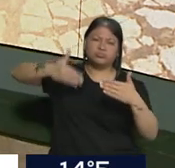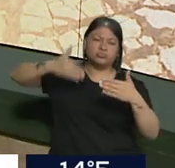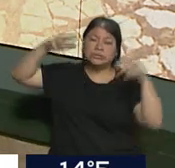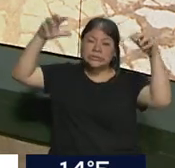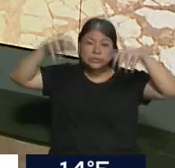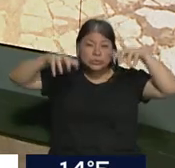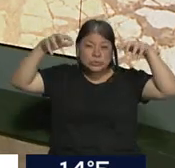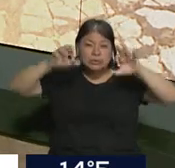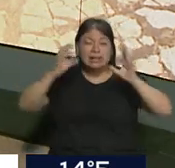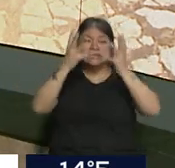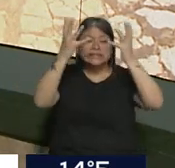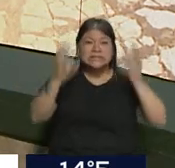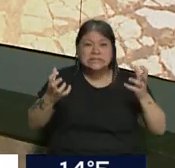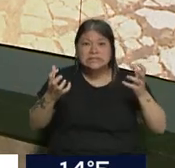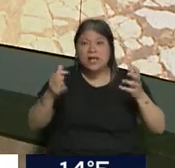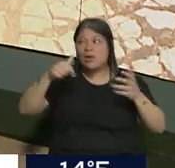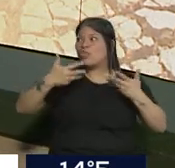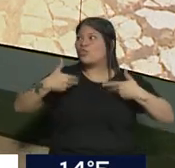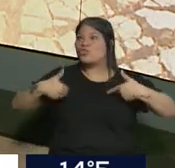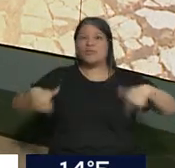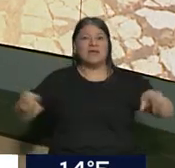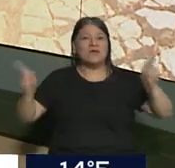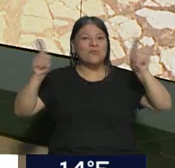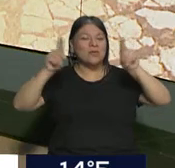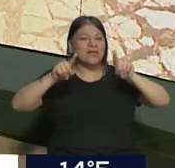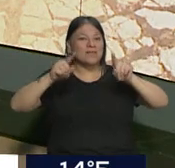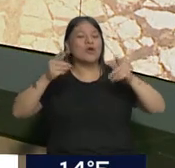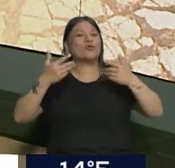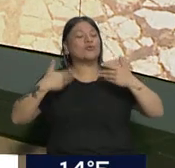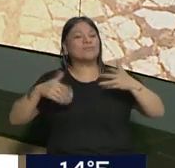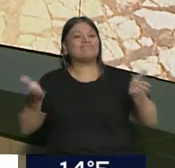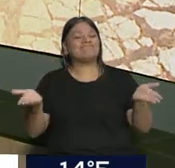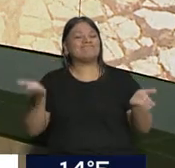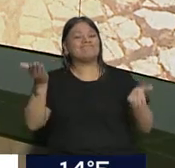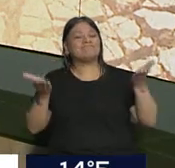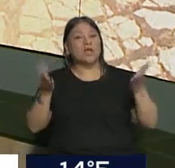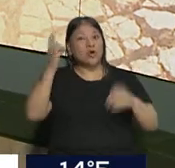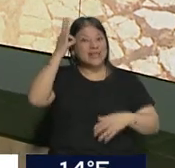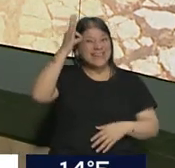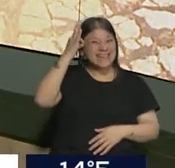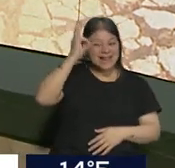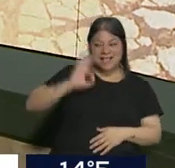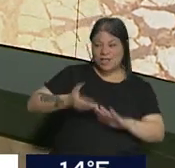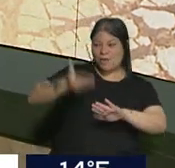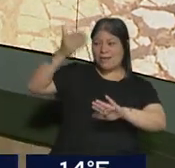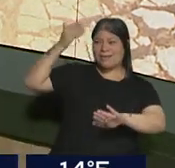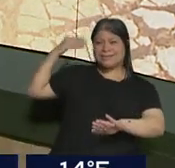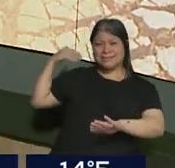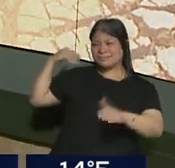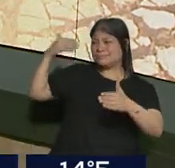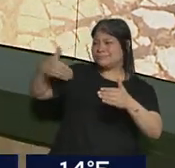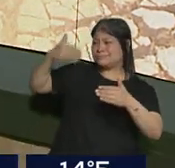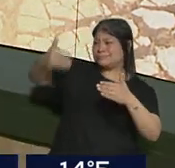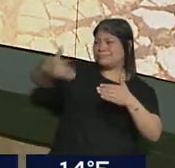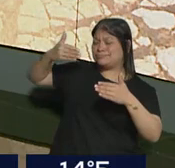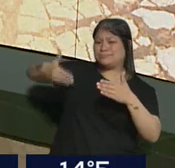severa y ahora volvemos a la normalidad, pero normalidad comparada contra 30 años atrás, es decir que veníamos de 12